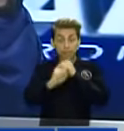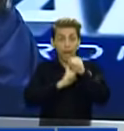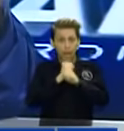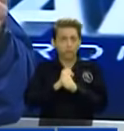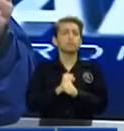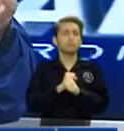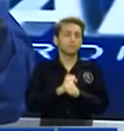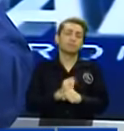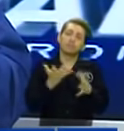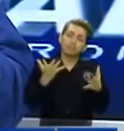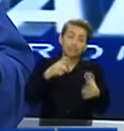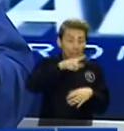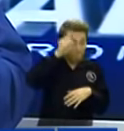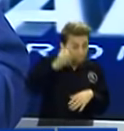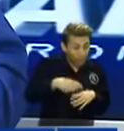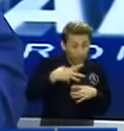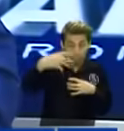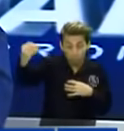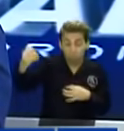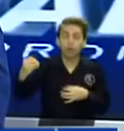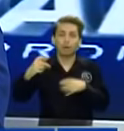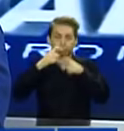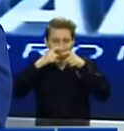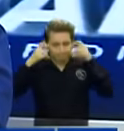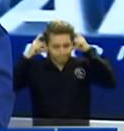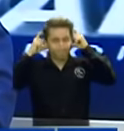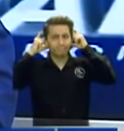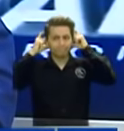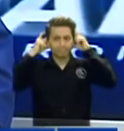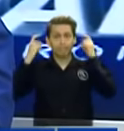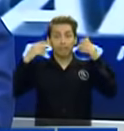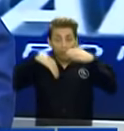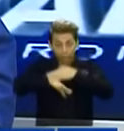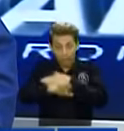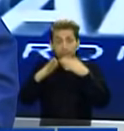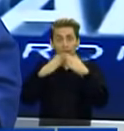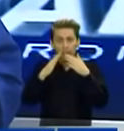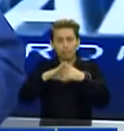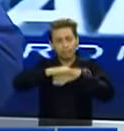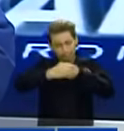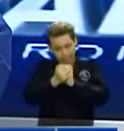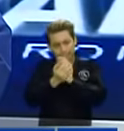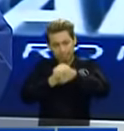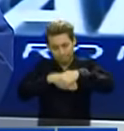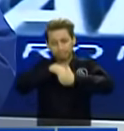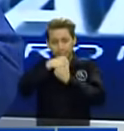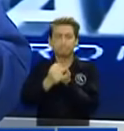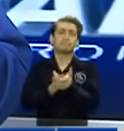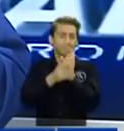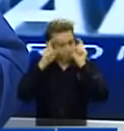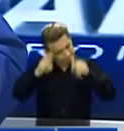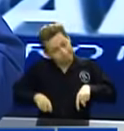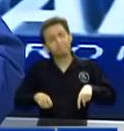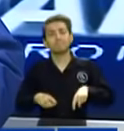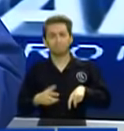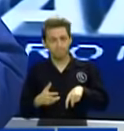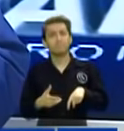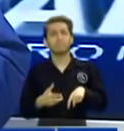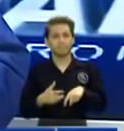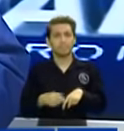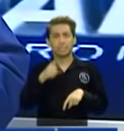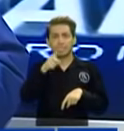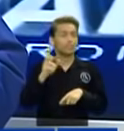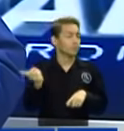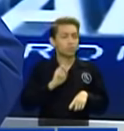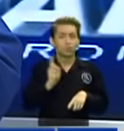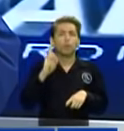mascarilla, entre a su casa, lávese las manos y después toque a su adulto mayor. Antes no, para evitar contagiarlo,